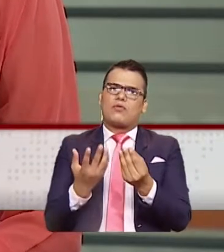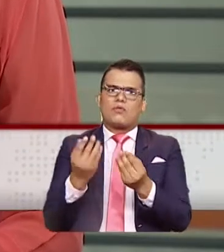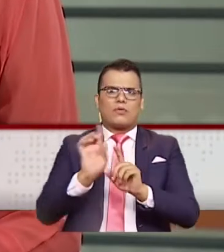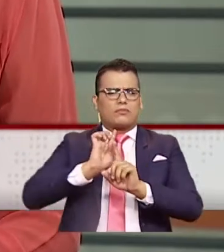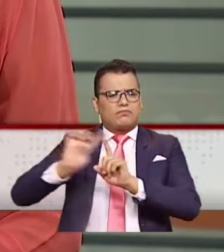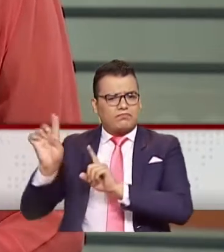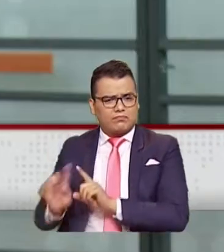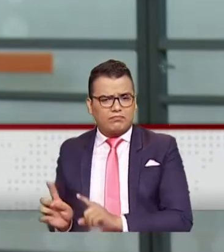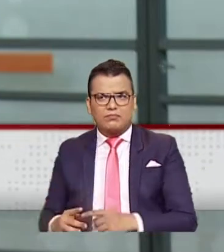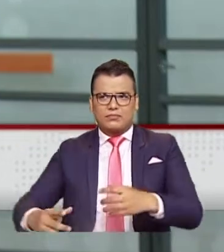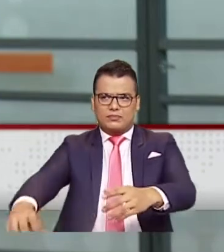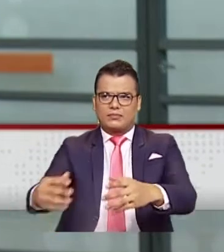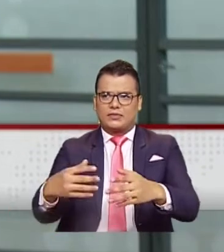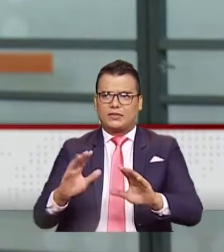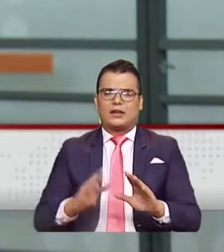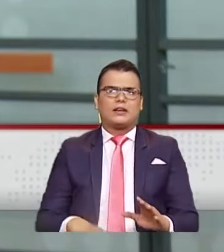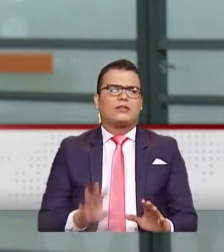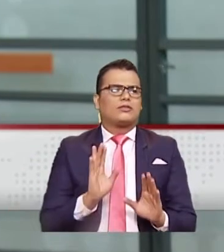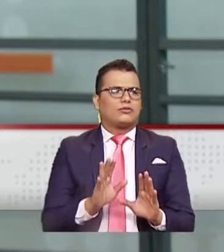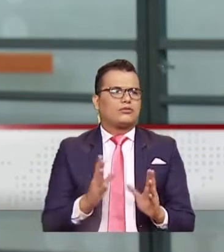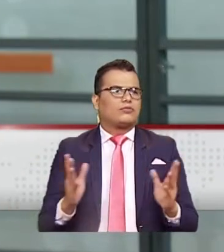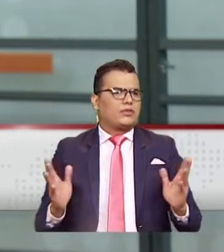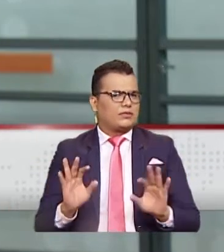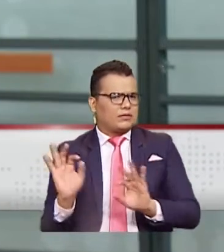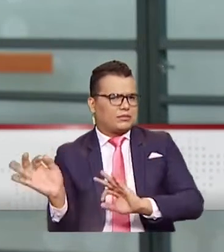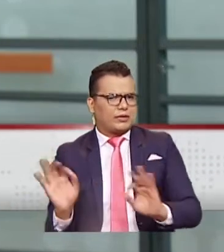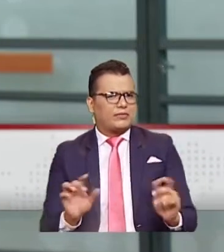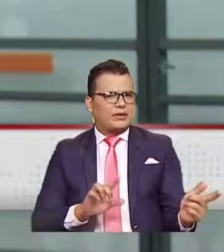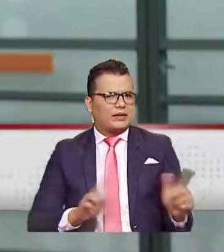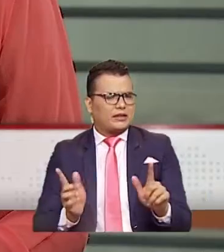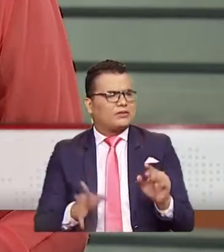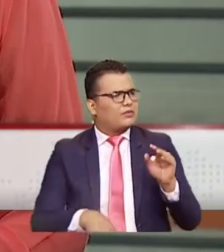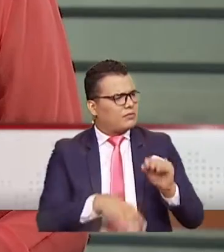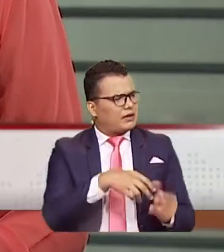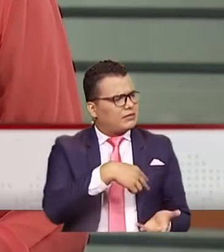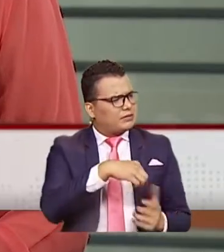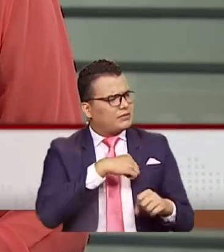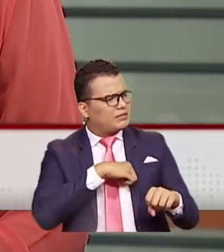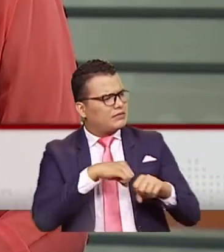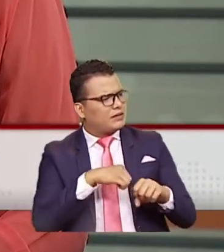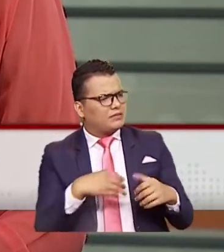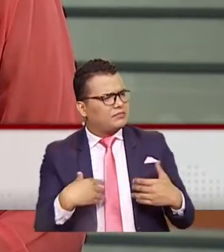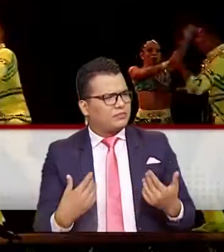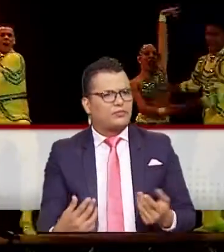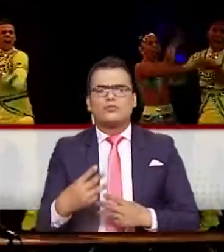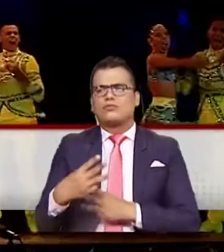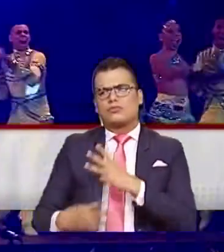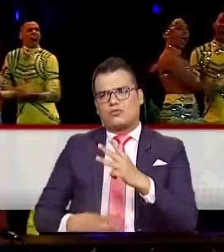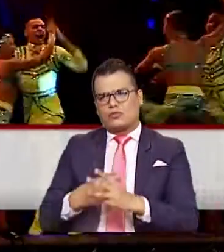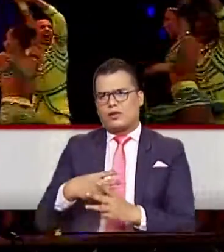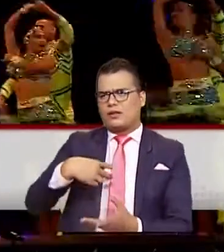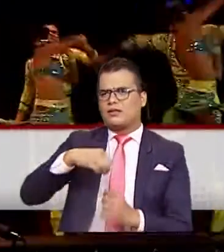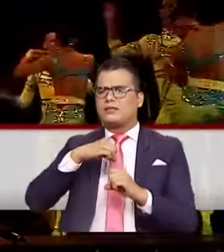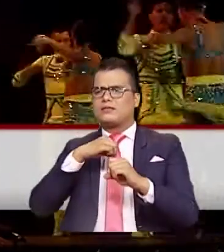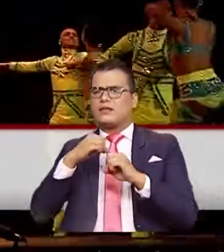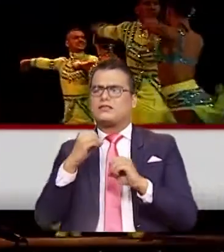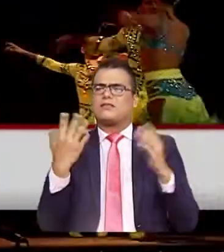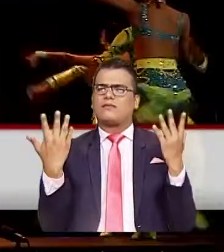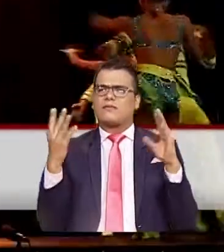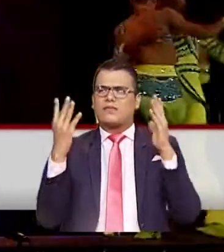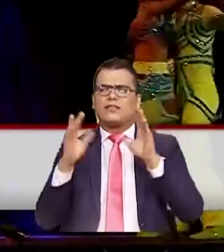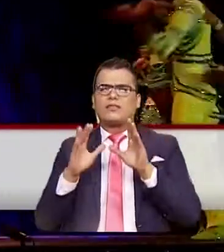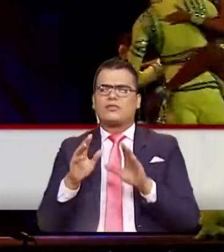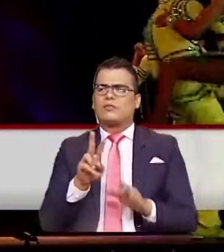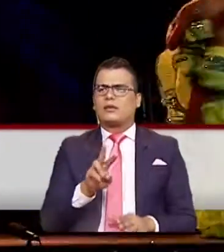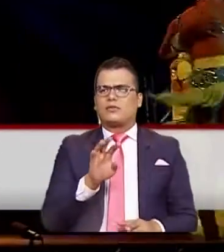es sobre el tema del petróleo la salsa cómo están los preparativos de eventos ya tenemos también inscripciones para el festival mundial de salsa que será del 29 de